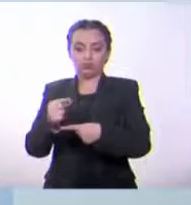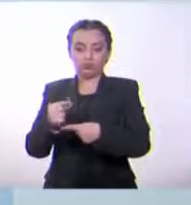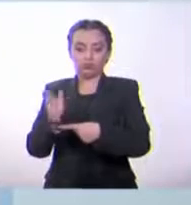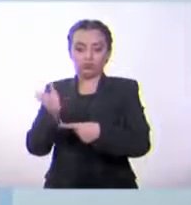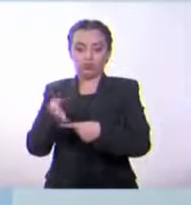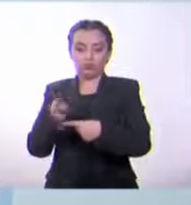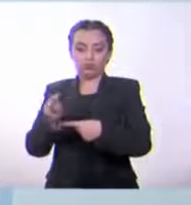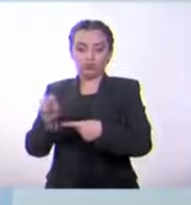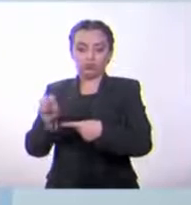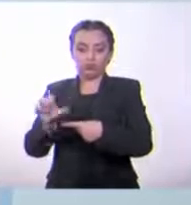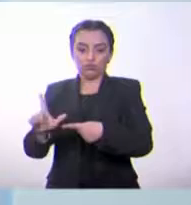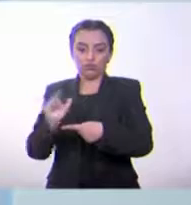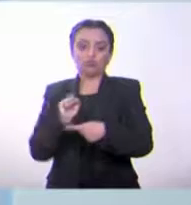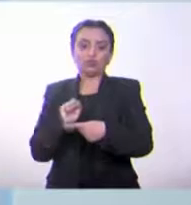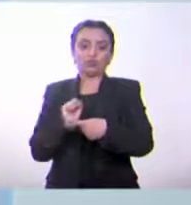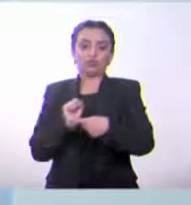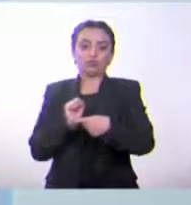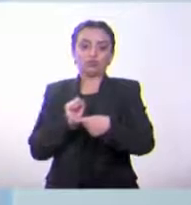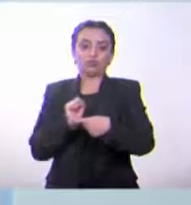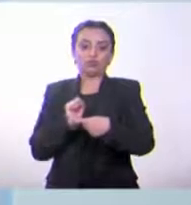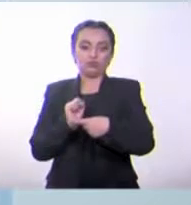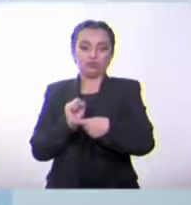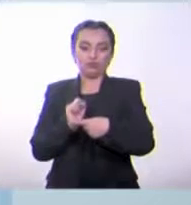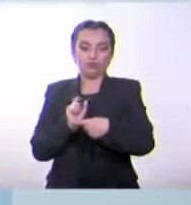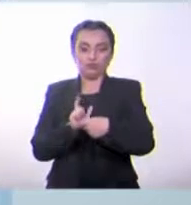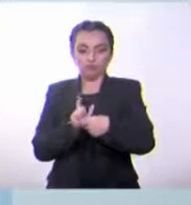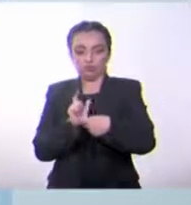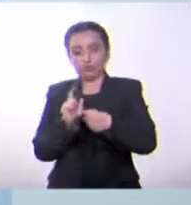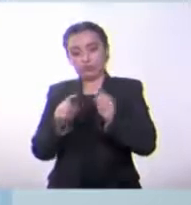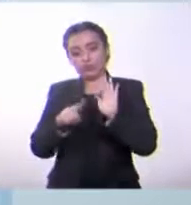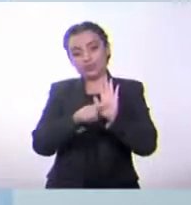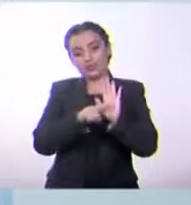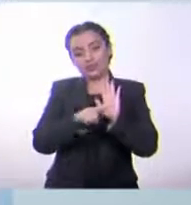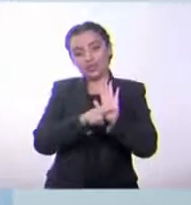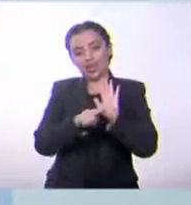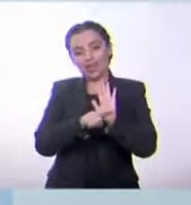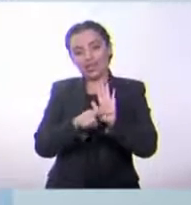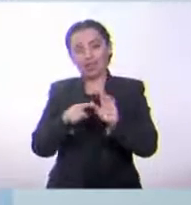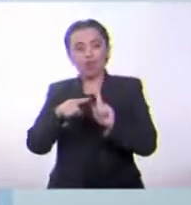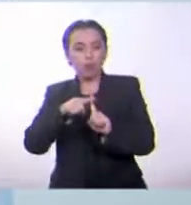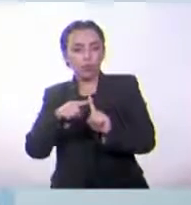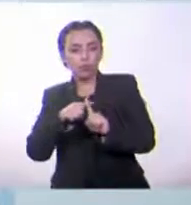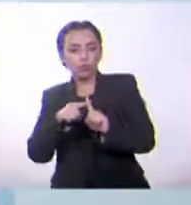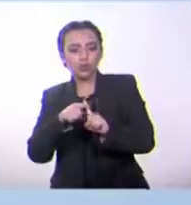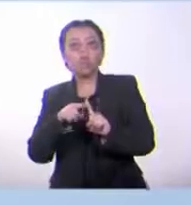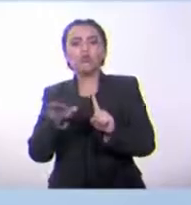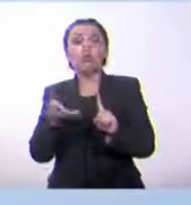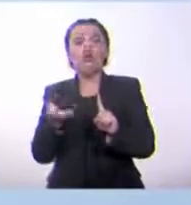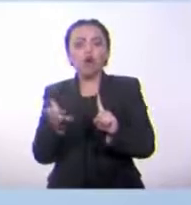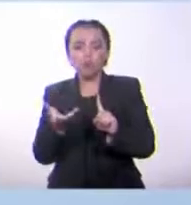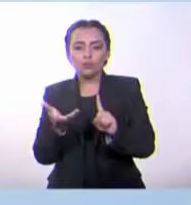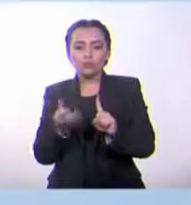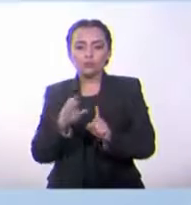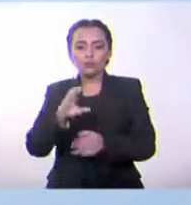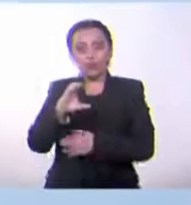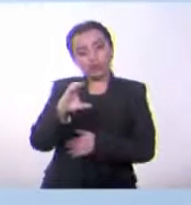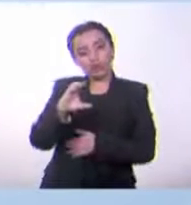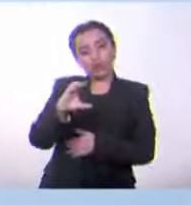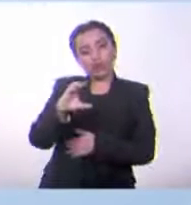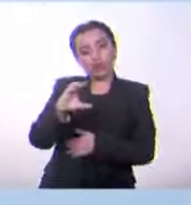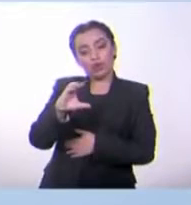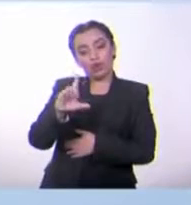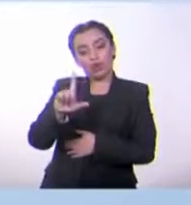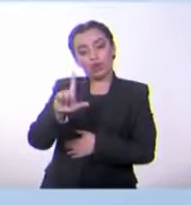Y la carga total del ion la calculamos de esta manera. Como el ion